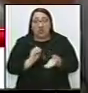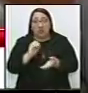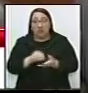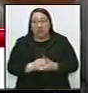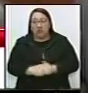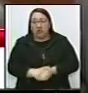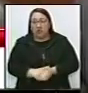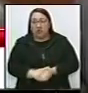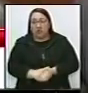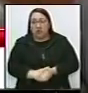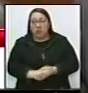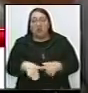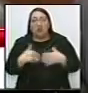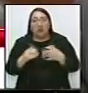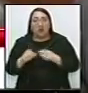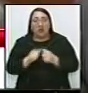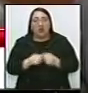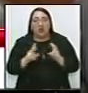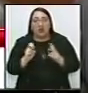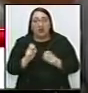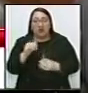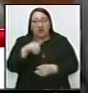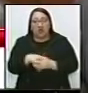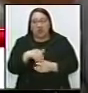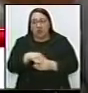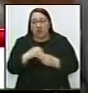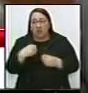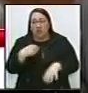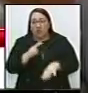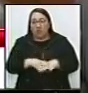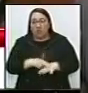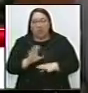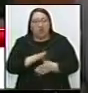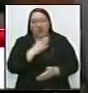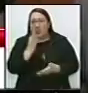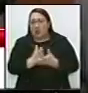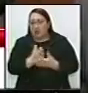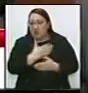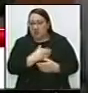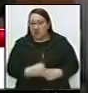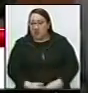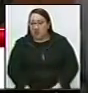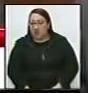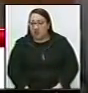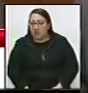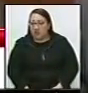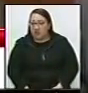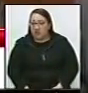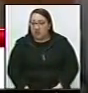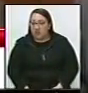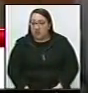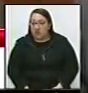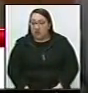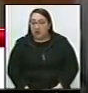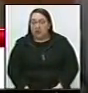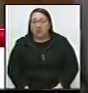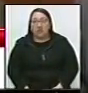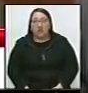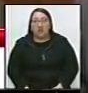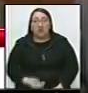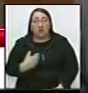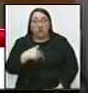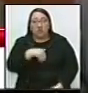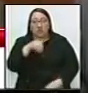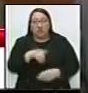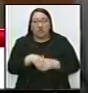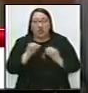estableciendo y se pueda llevar este tema al referéndum como corresponde. No hay ningún problema en ese sentido, presidente, y nuestro voto ya queda